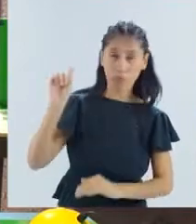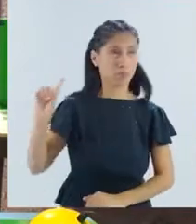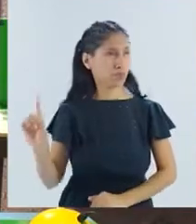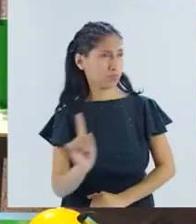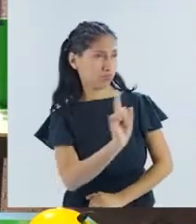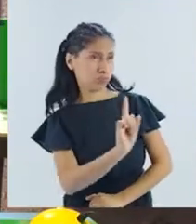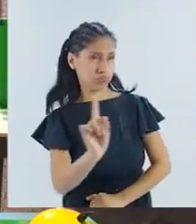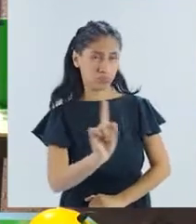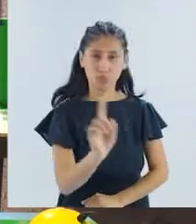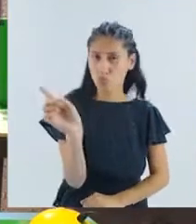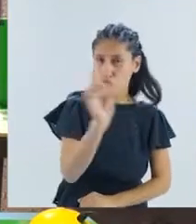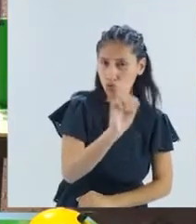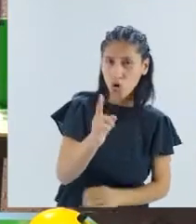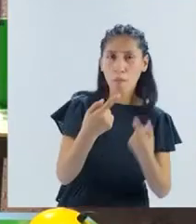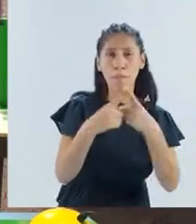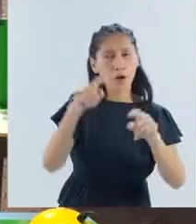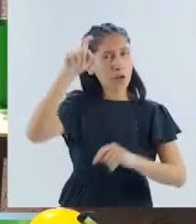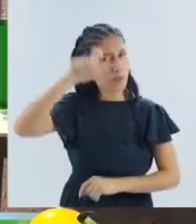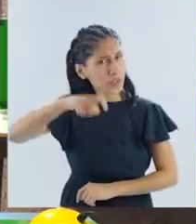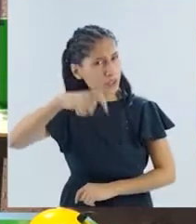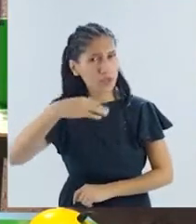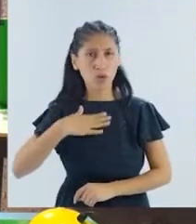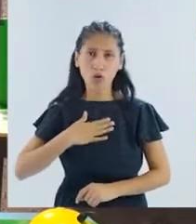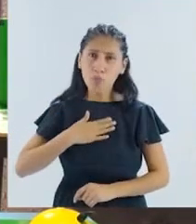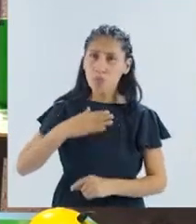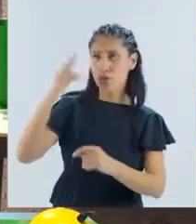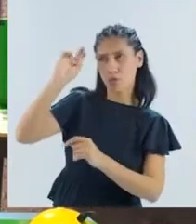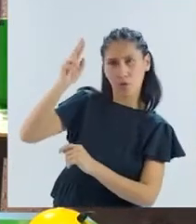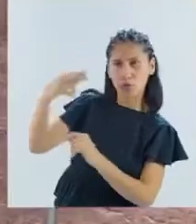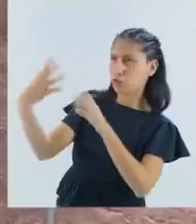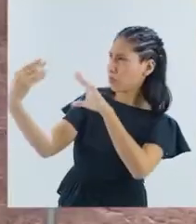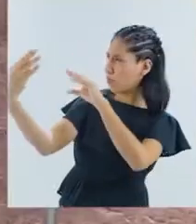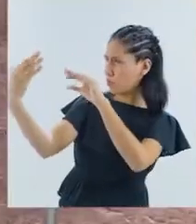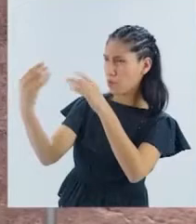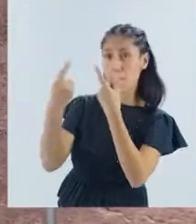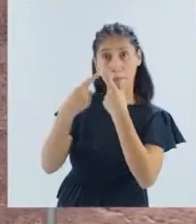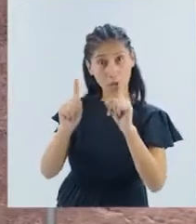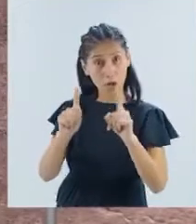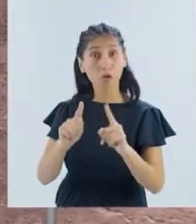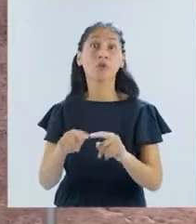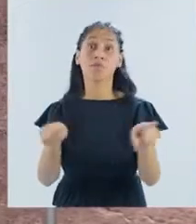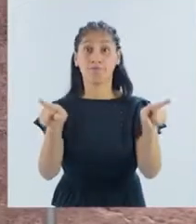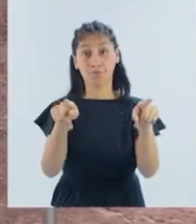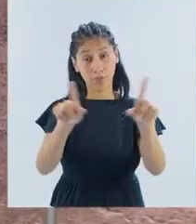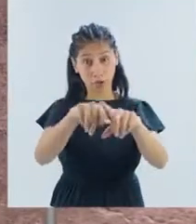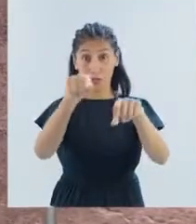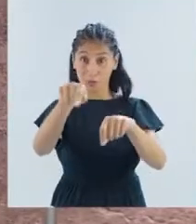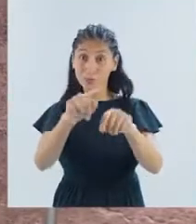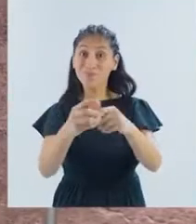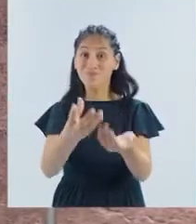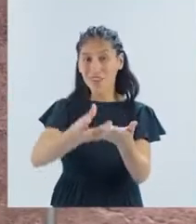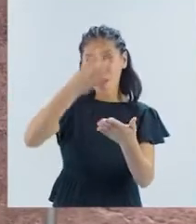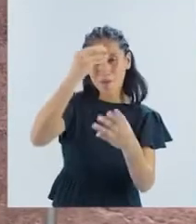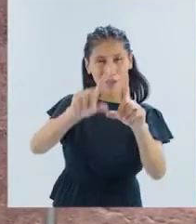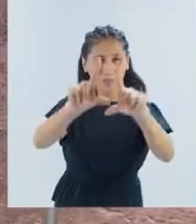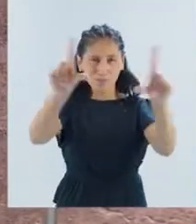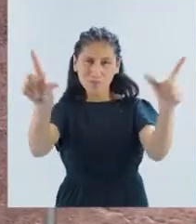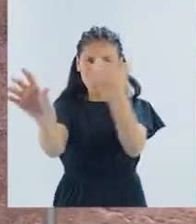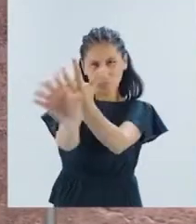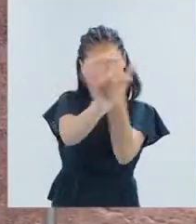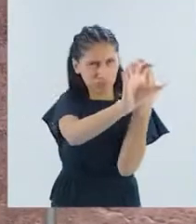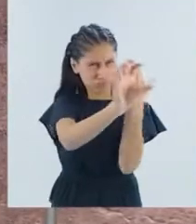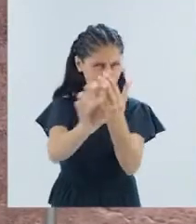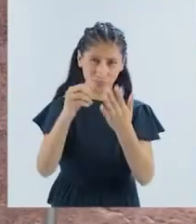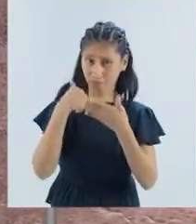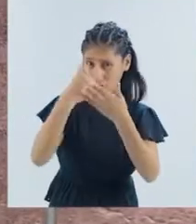recibir clases, solo que necesito interactuar con mis maestros. Pero las clases virtuales te ayudarán muchísimo en el proceso de